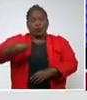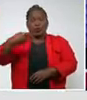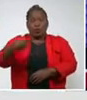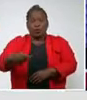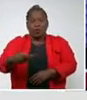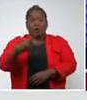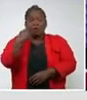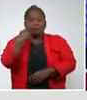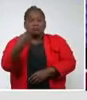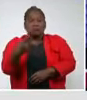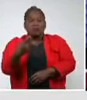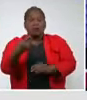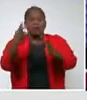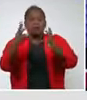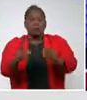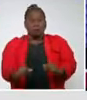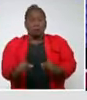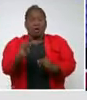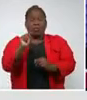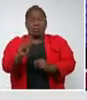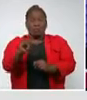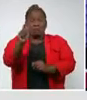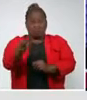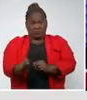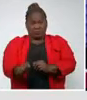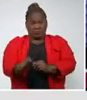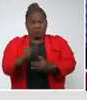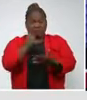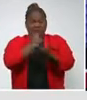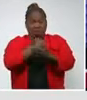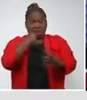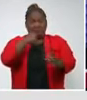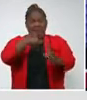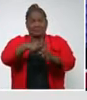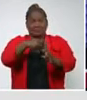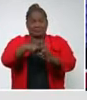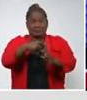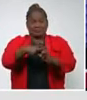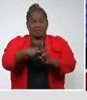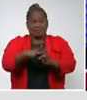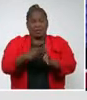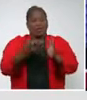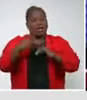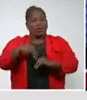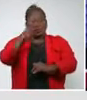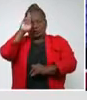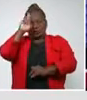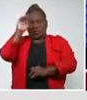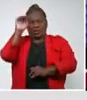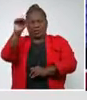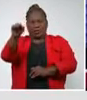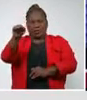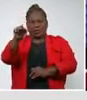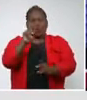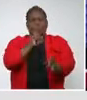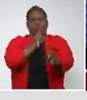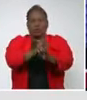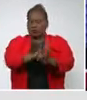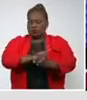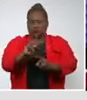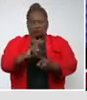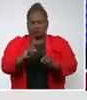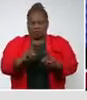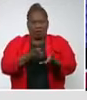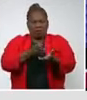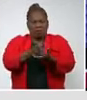como resultado del elevado número de casos confirmados, pues no se están ingresando los contactos, se mantienen